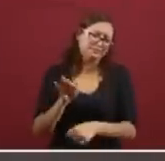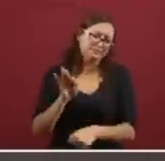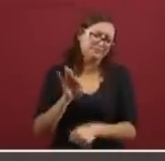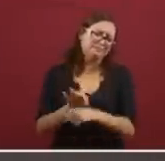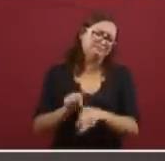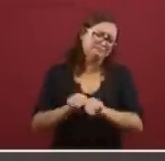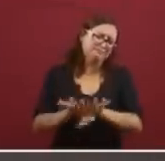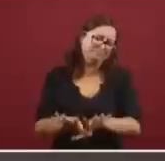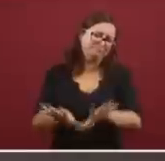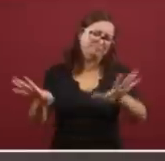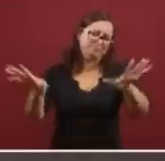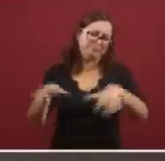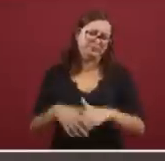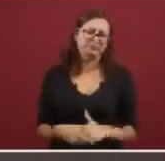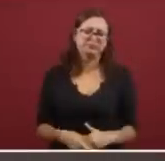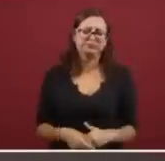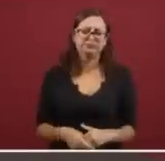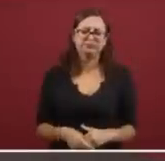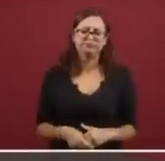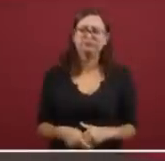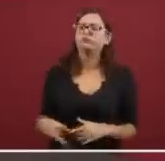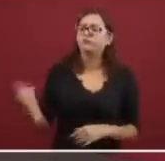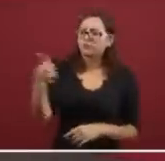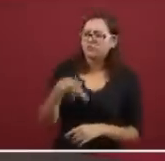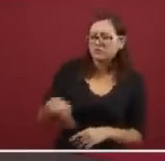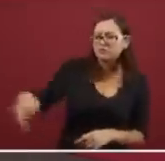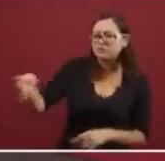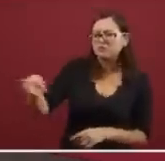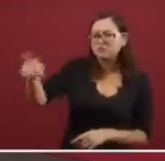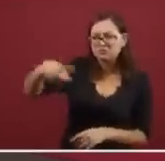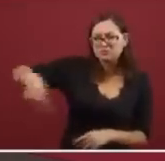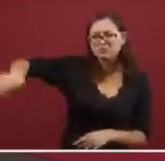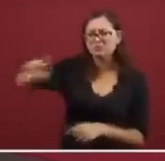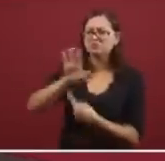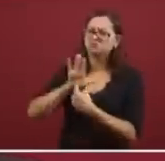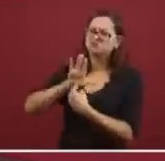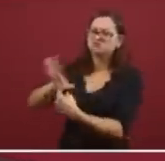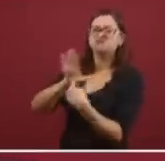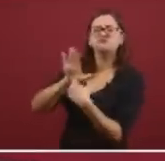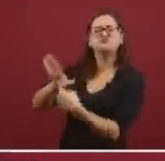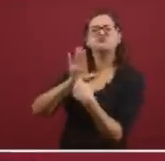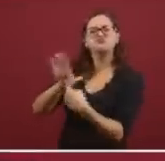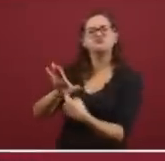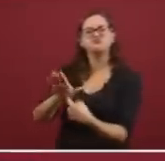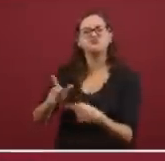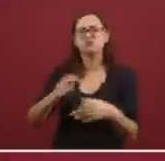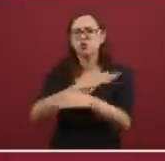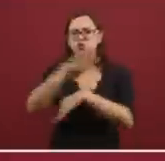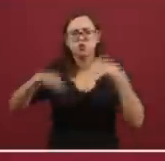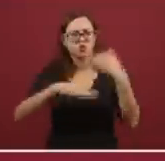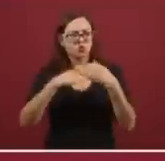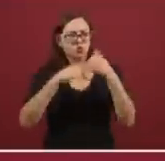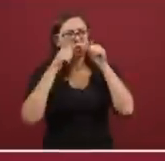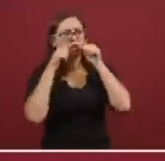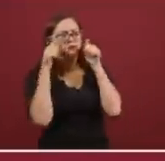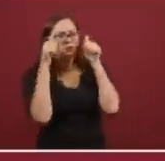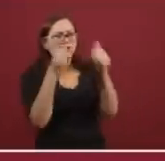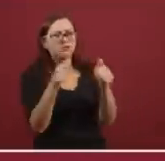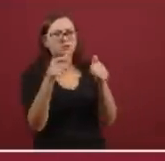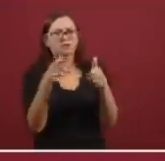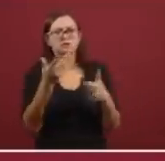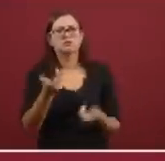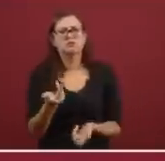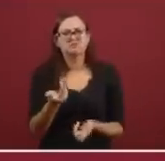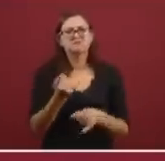la gente sepa, el pueblo sepa, todos los mexicanos estemos informados. El representante del